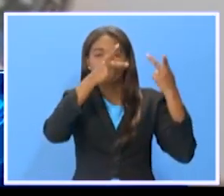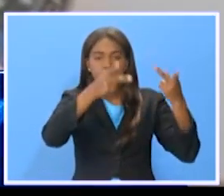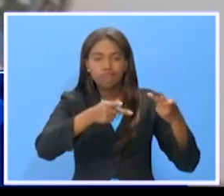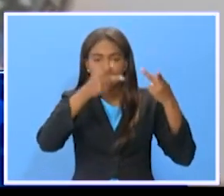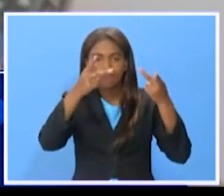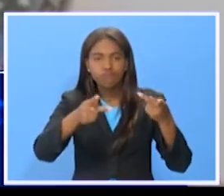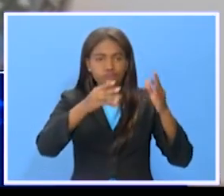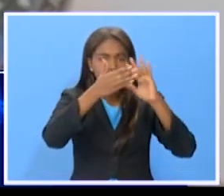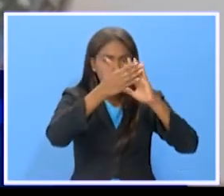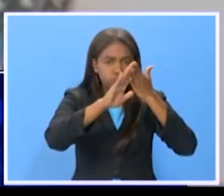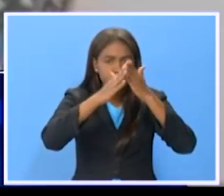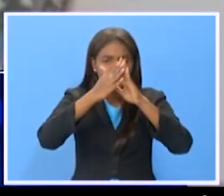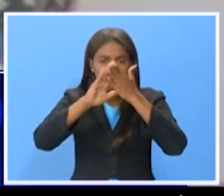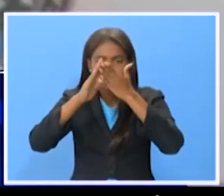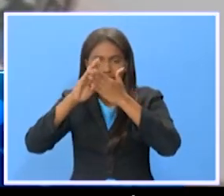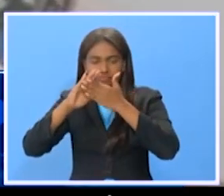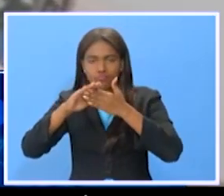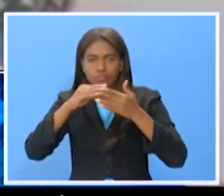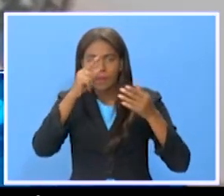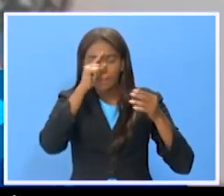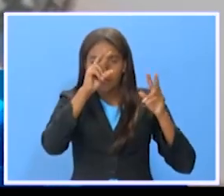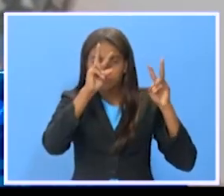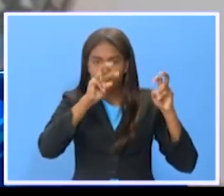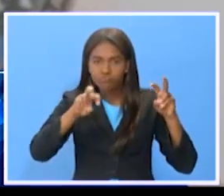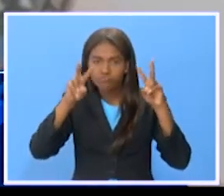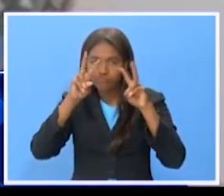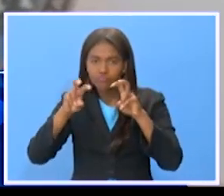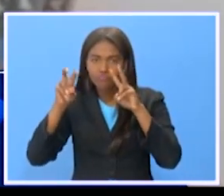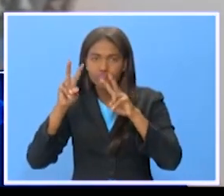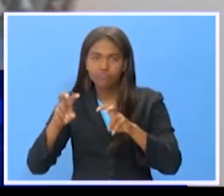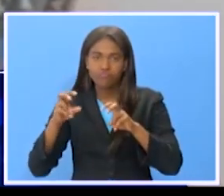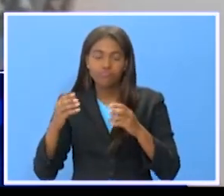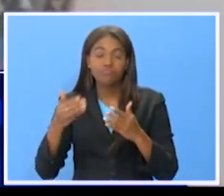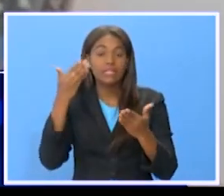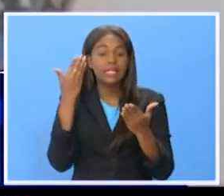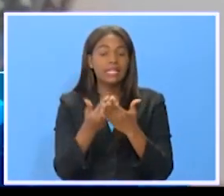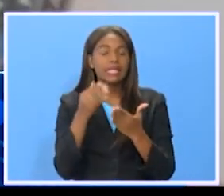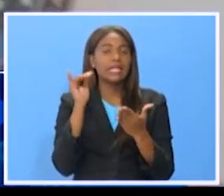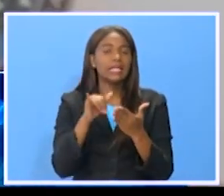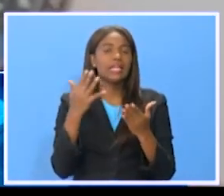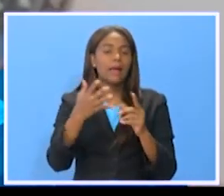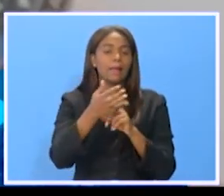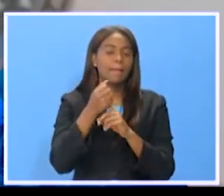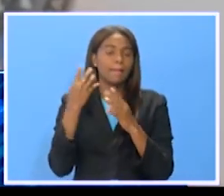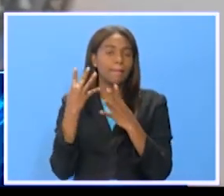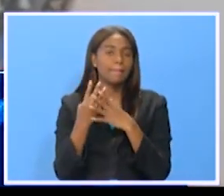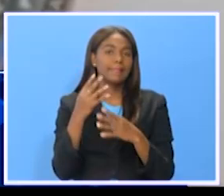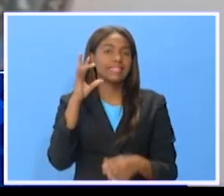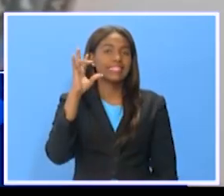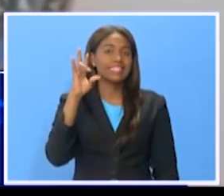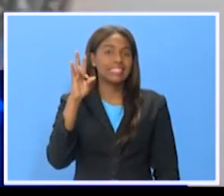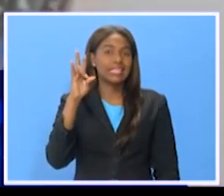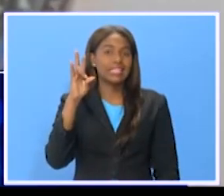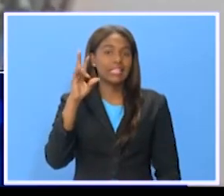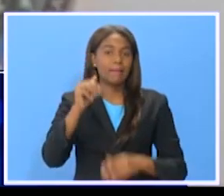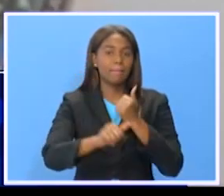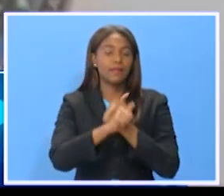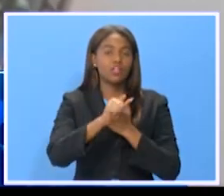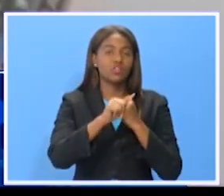y municipios de esta provincia, dejando como resultado el apresamiento de 7